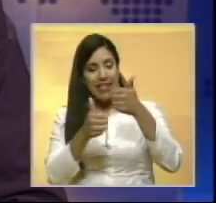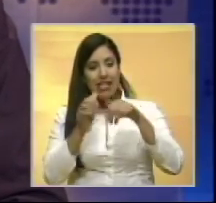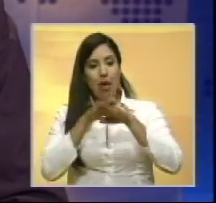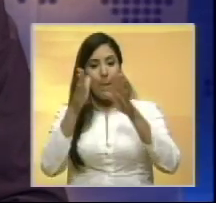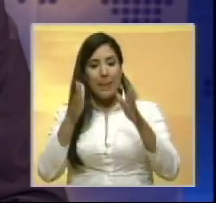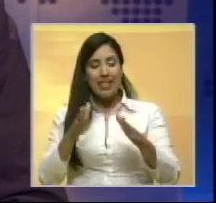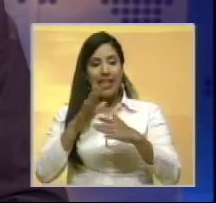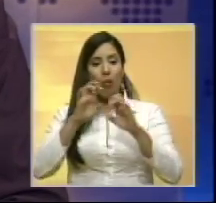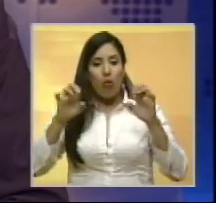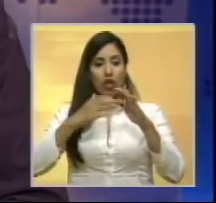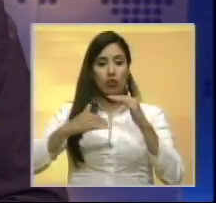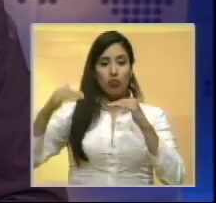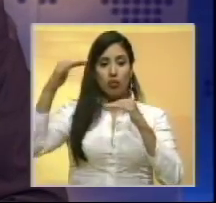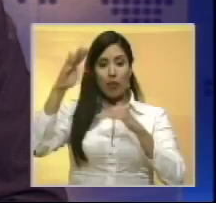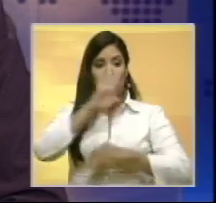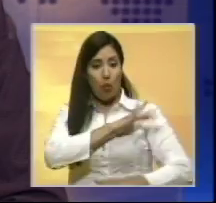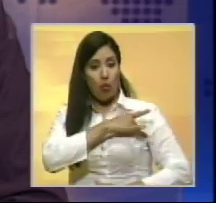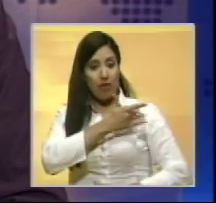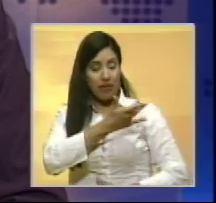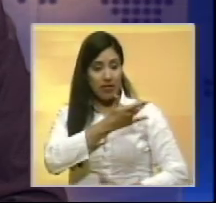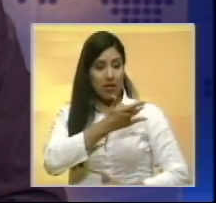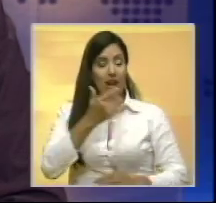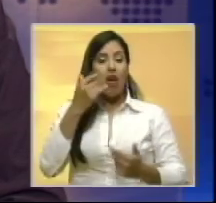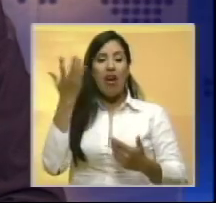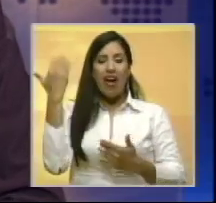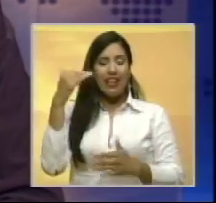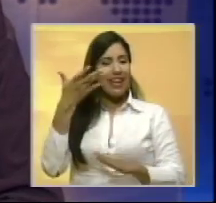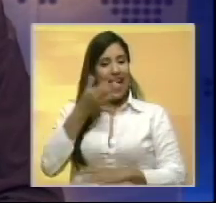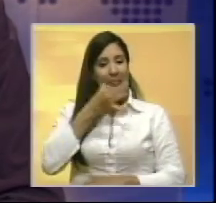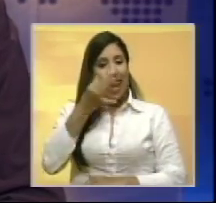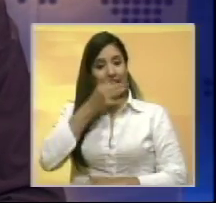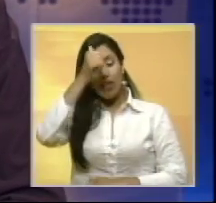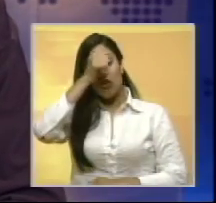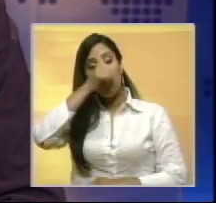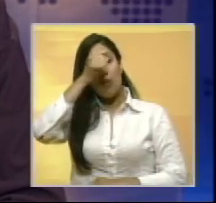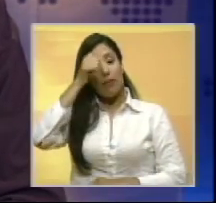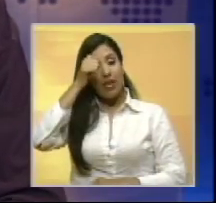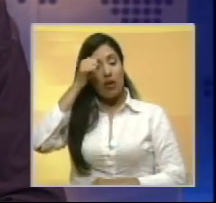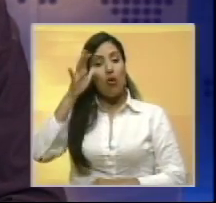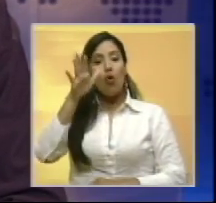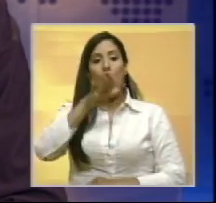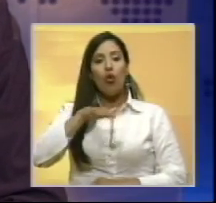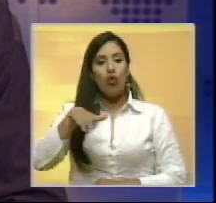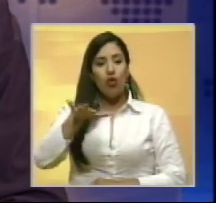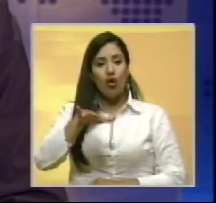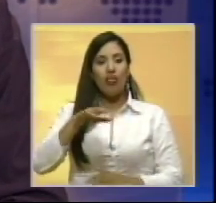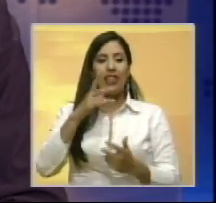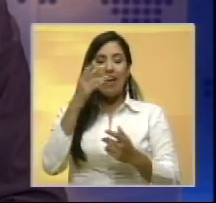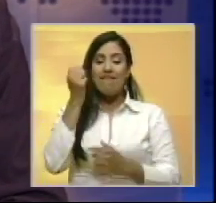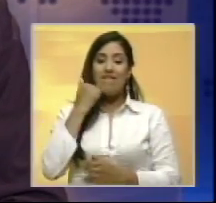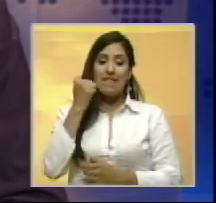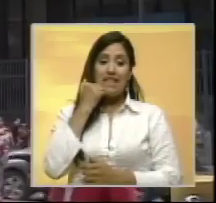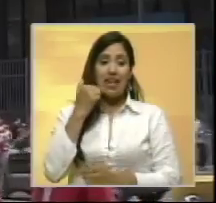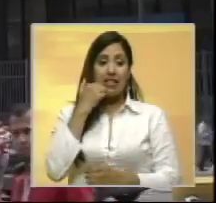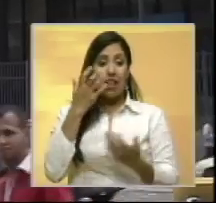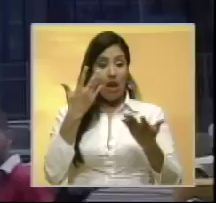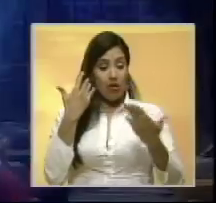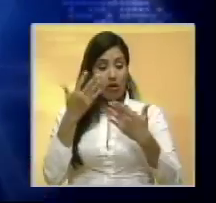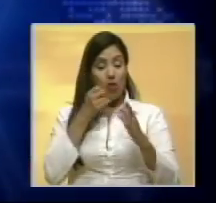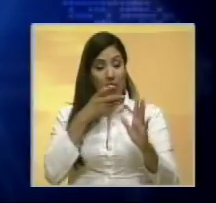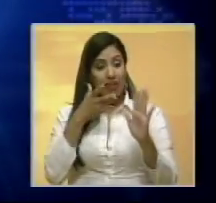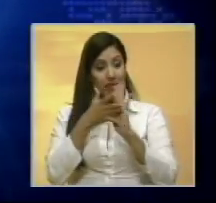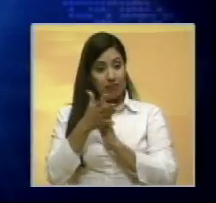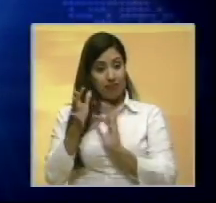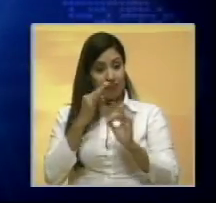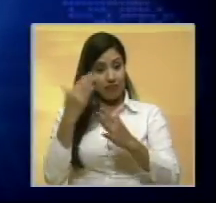Educación Superior, Mariano Tomás Mosquera Ugarte, ocurrida durante la tarde de este domingo en la urbanización La Isabelica de Valencia. De acuerdo con la